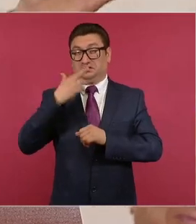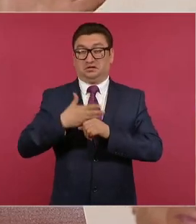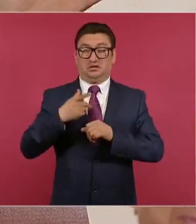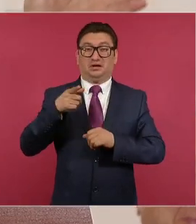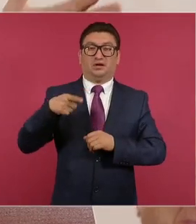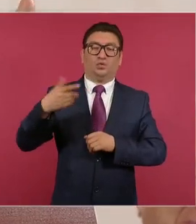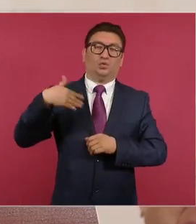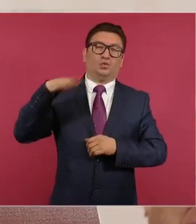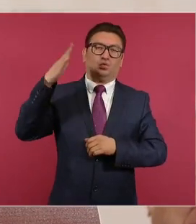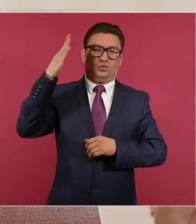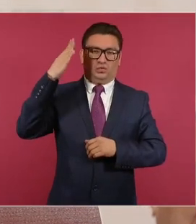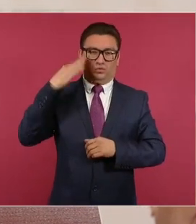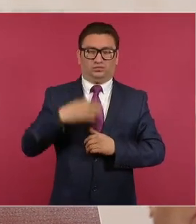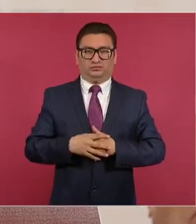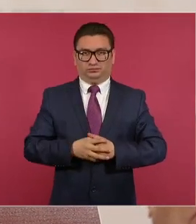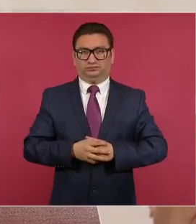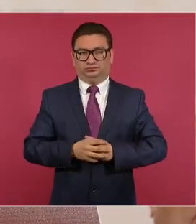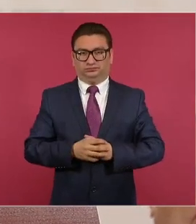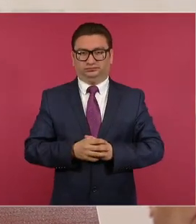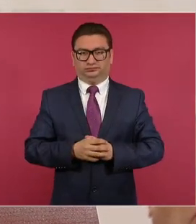época